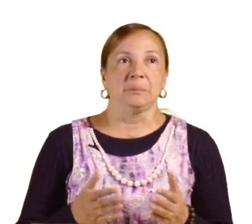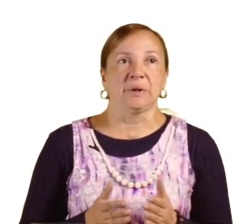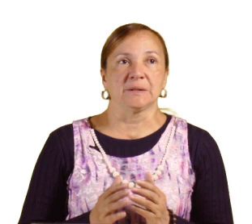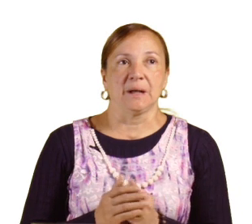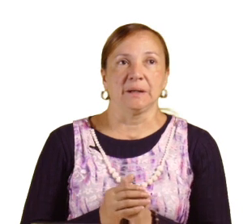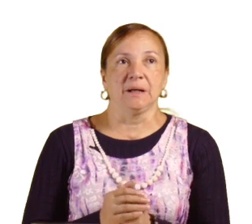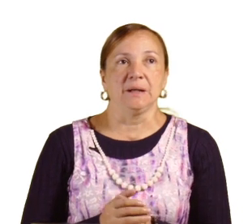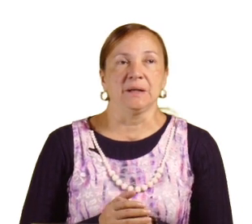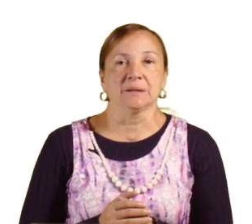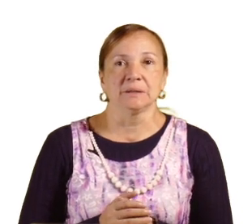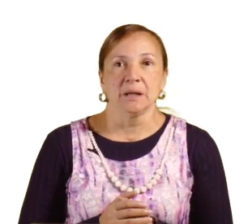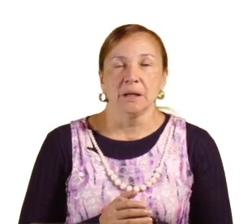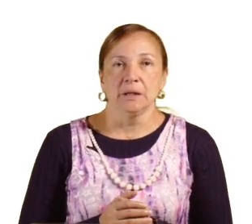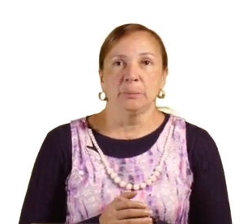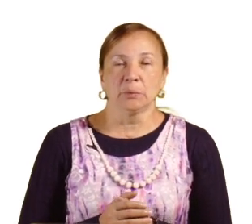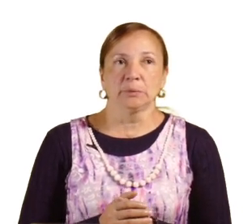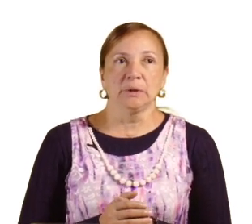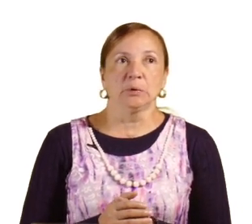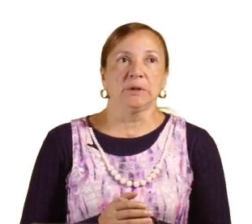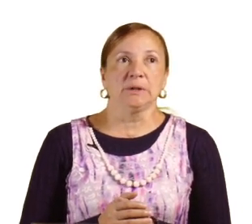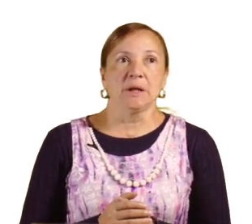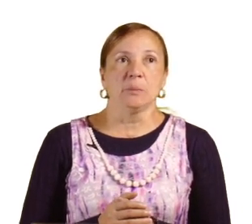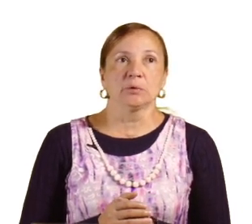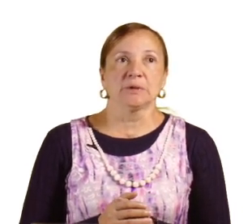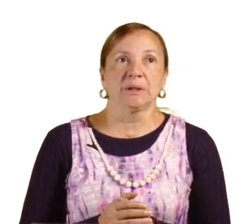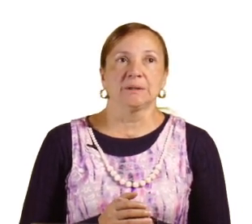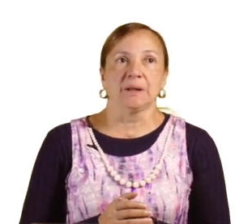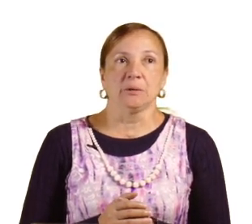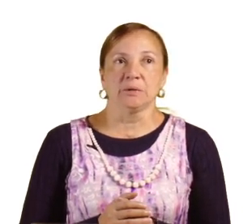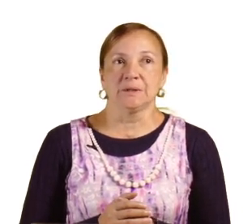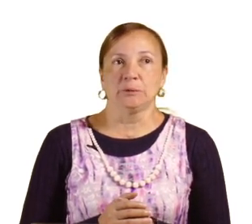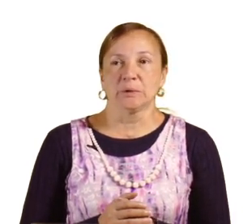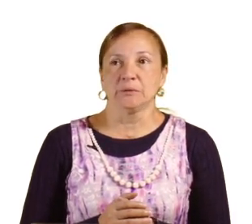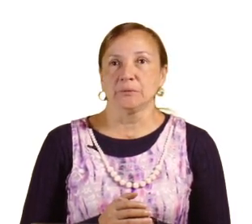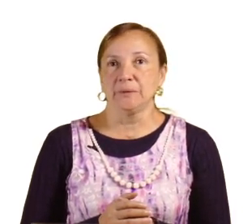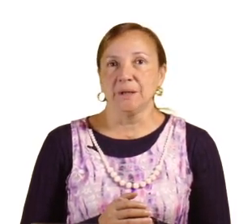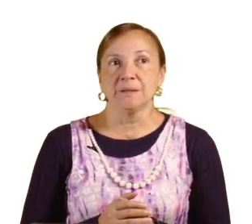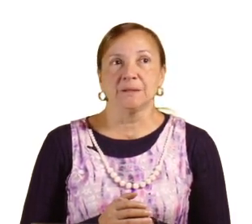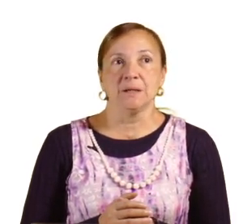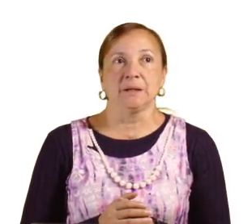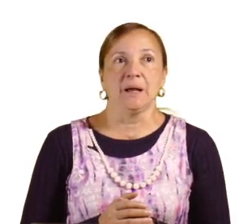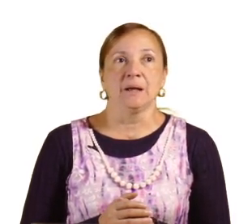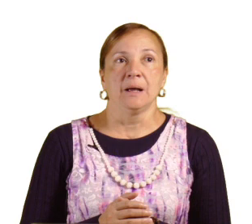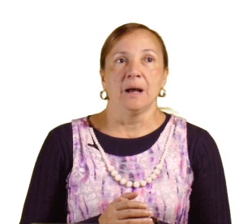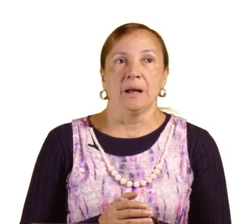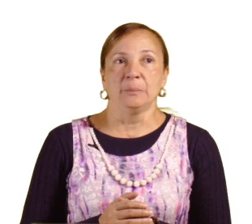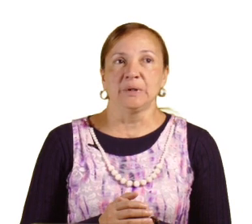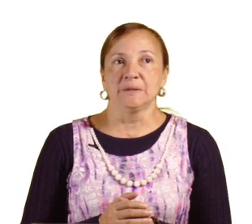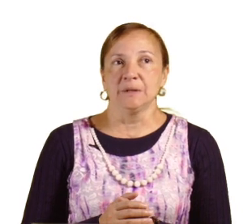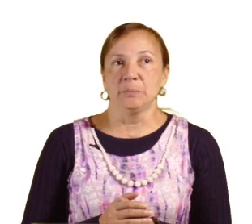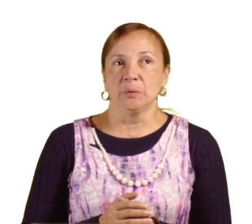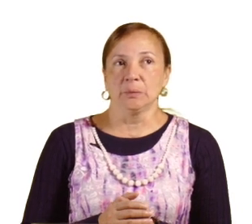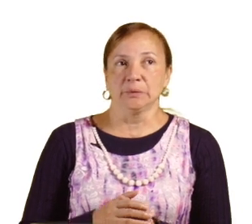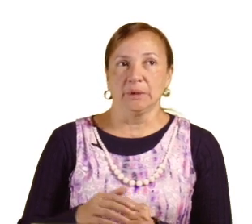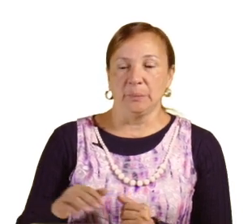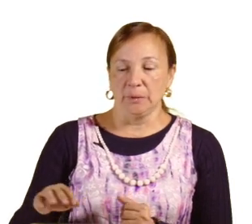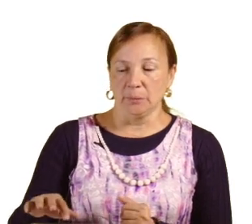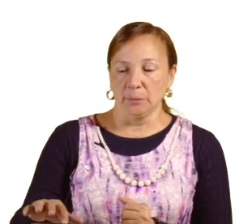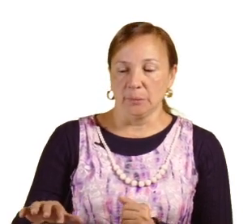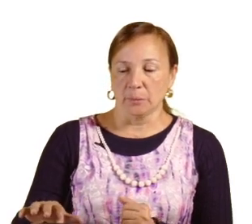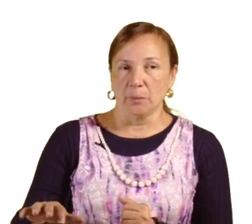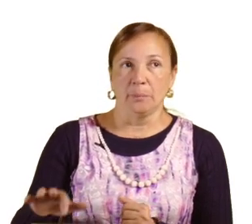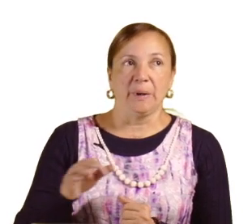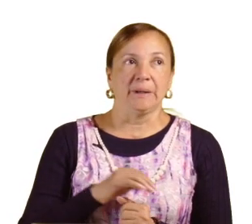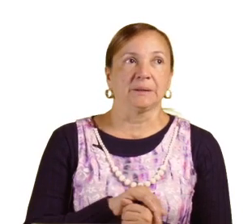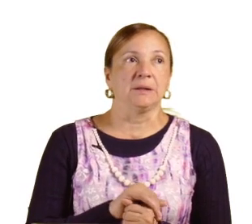desee expresar en ellas. Y por último, tendríamos el estado de situación financiera al principio del